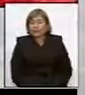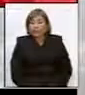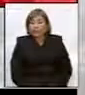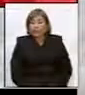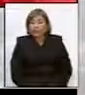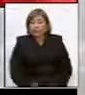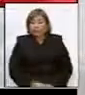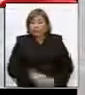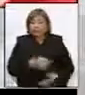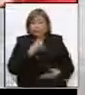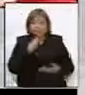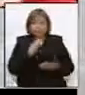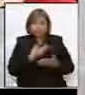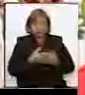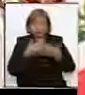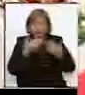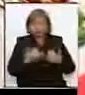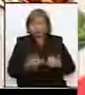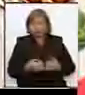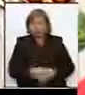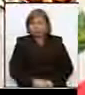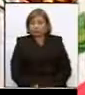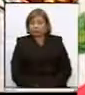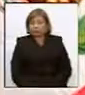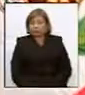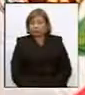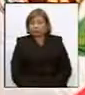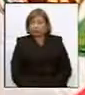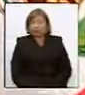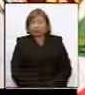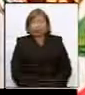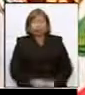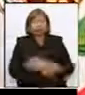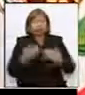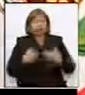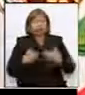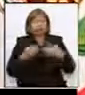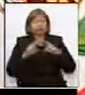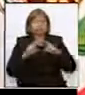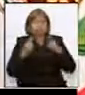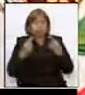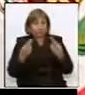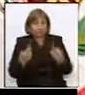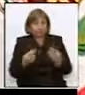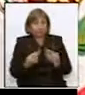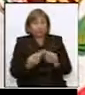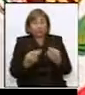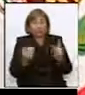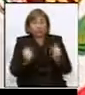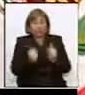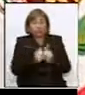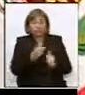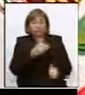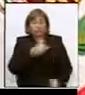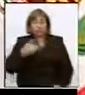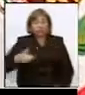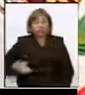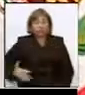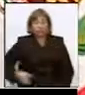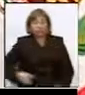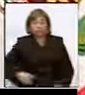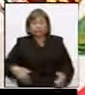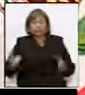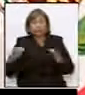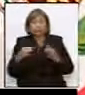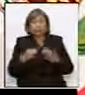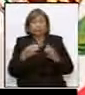Bien. Hoy se inicia entonces la conferencia de prensa. He tenido una reunión con el presidente del